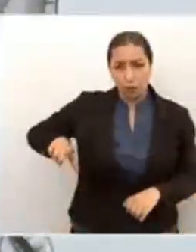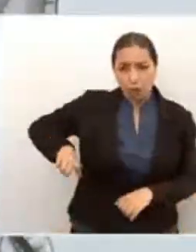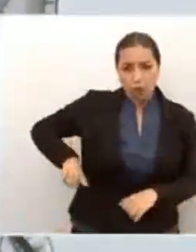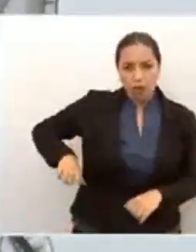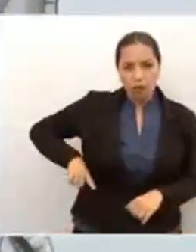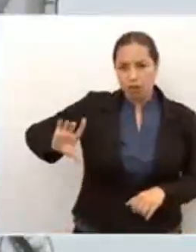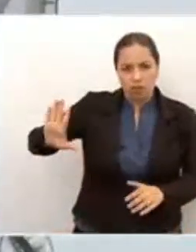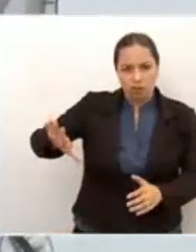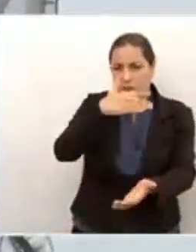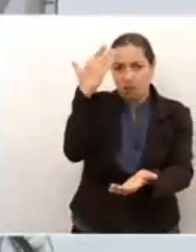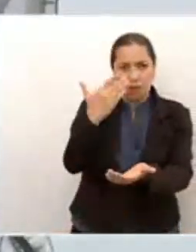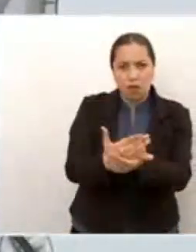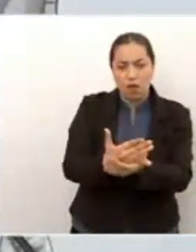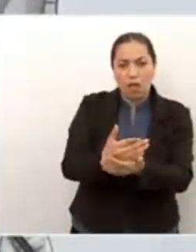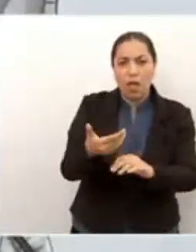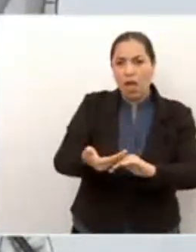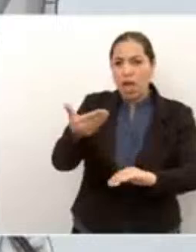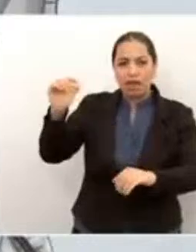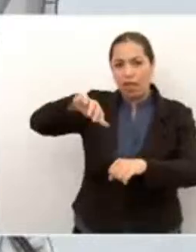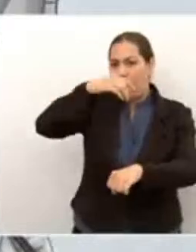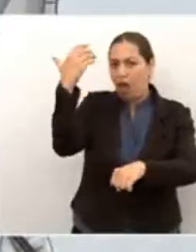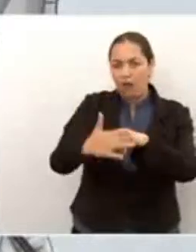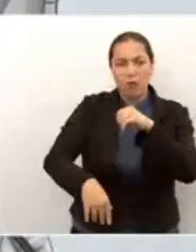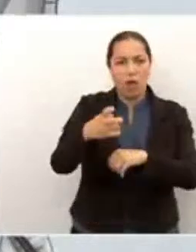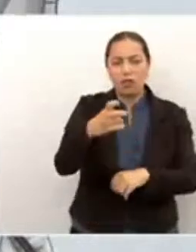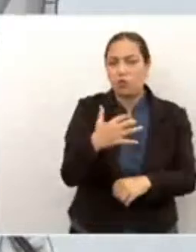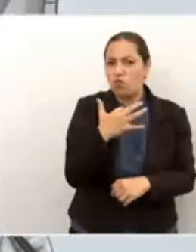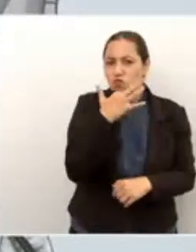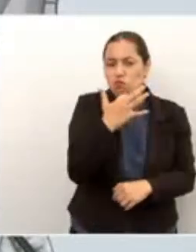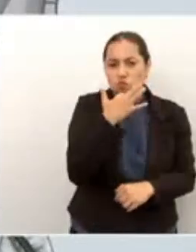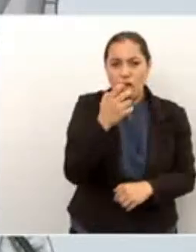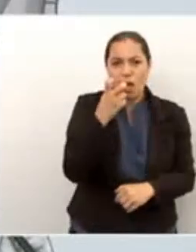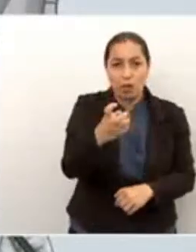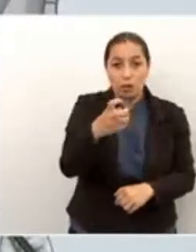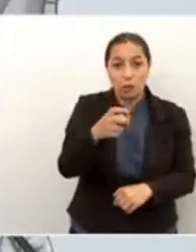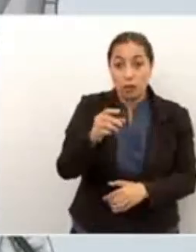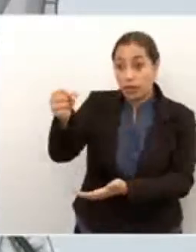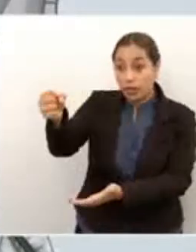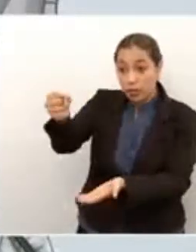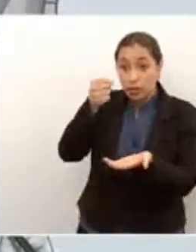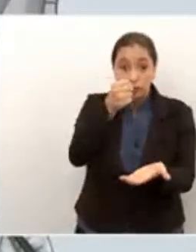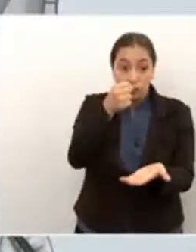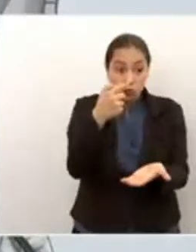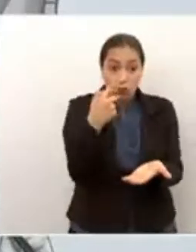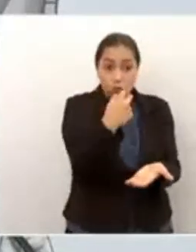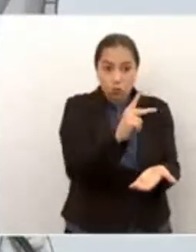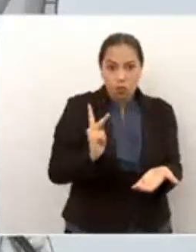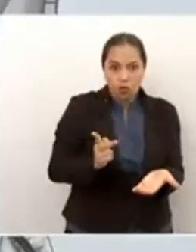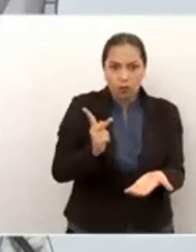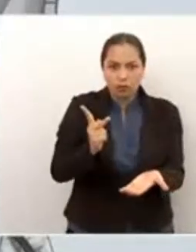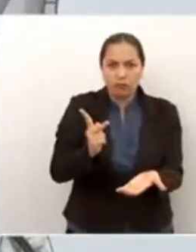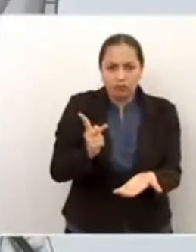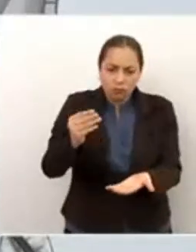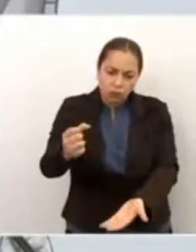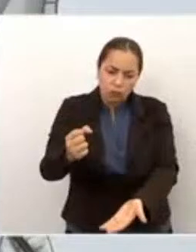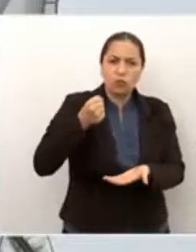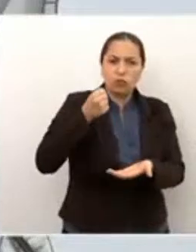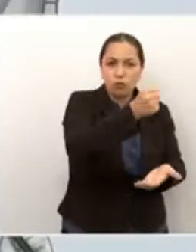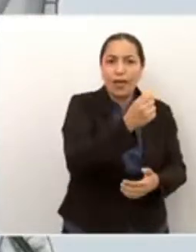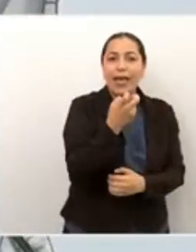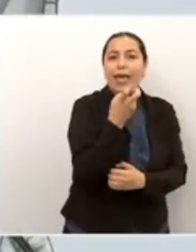México. Se acabó la corrupción. El recurso del pueblo es del pueblo de México. Esa es una máxima de la